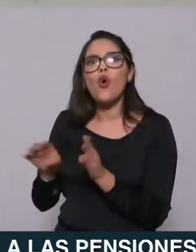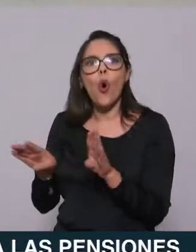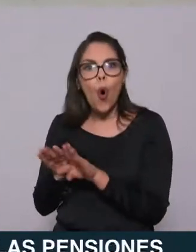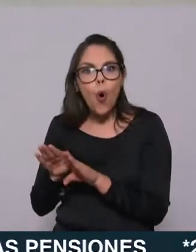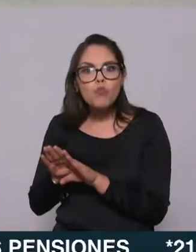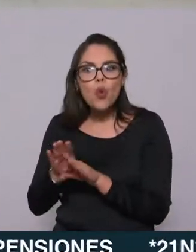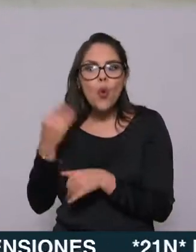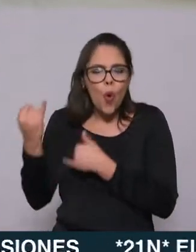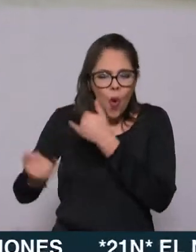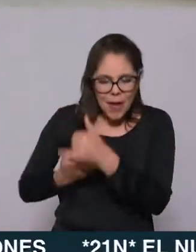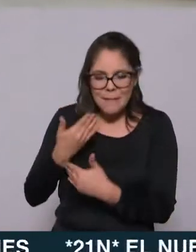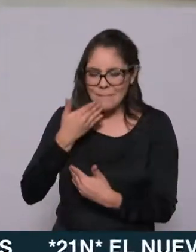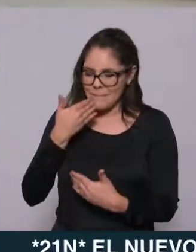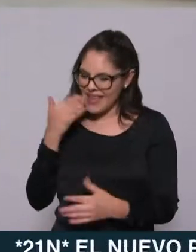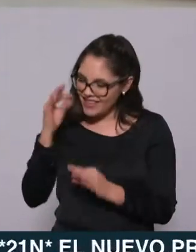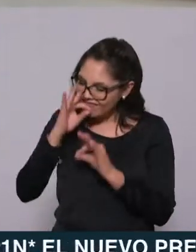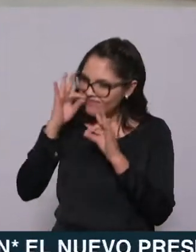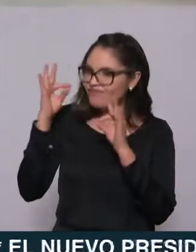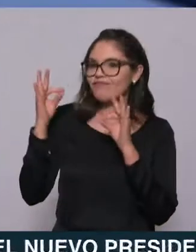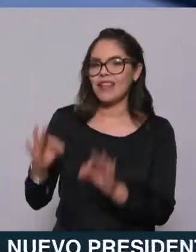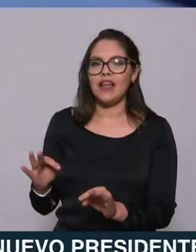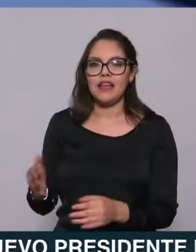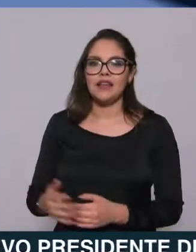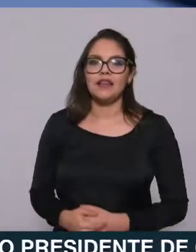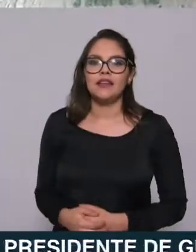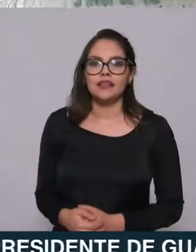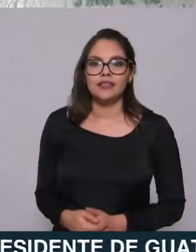se juega bien sobre la mesa de billar.